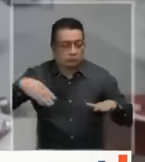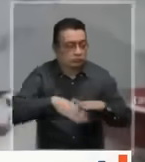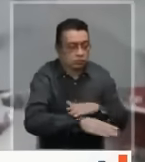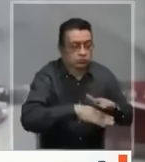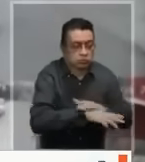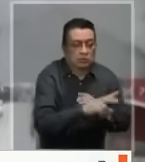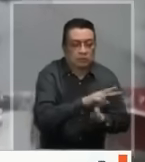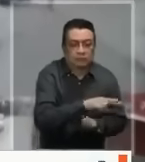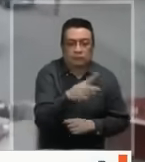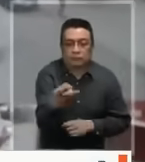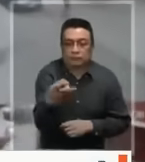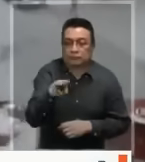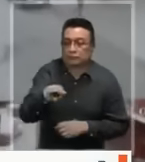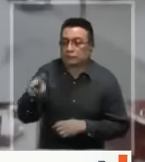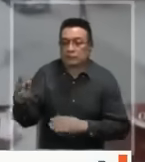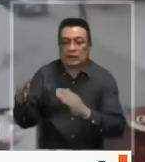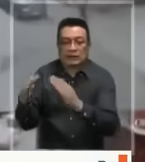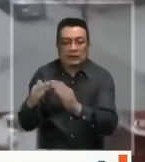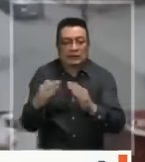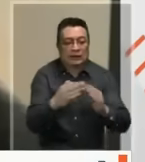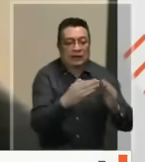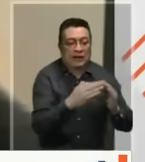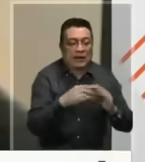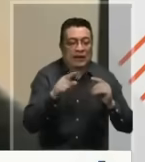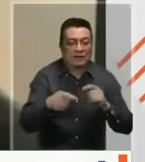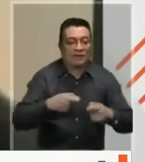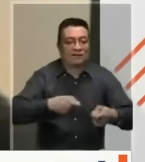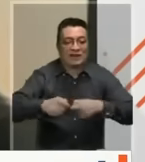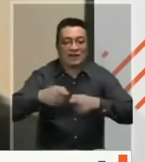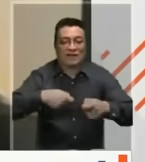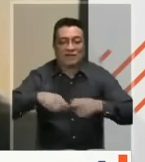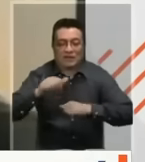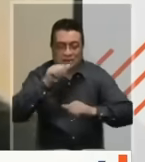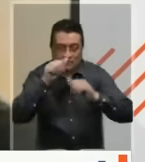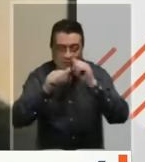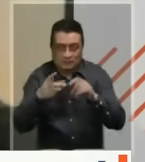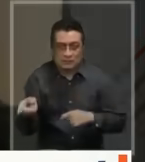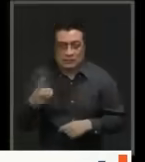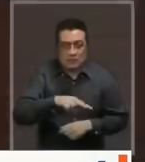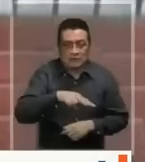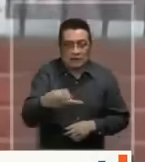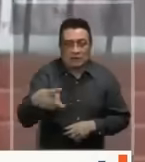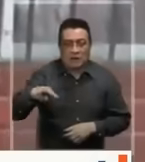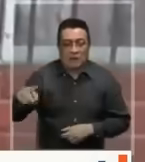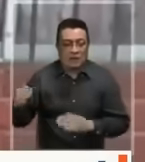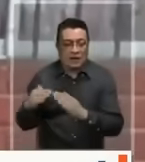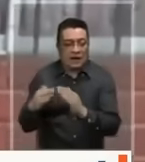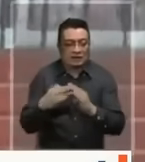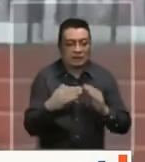los diferentes inmuebles que utilizaban como puntos de ventas de sustancias ilícitas.